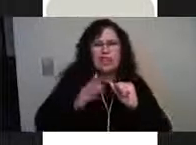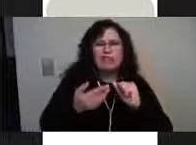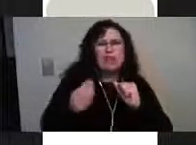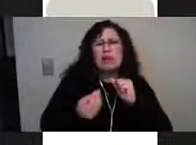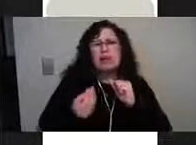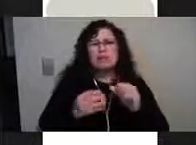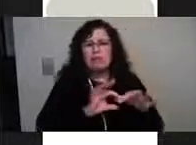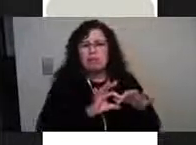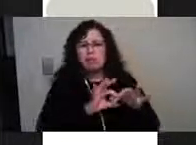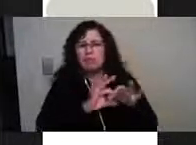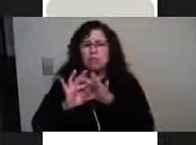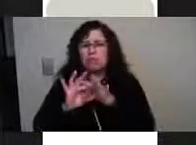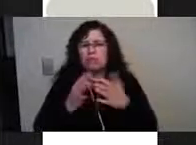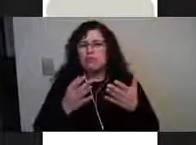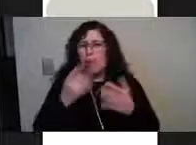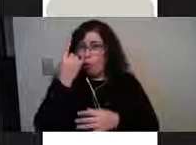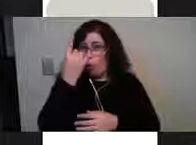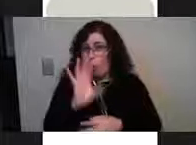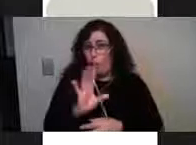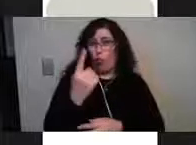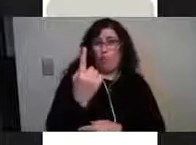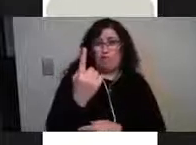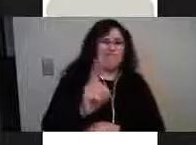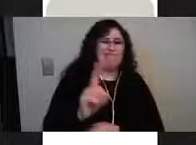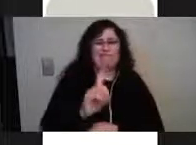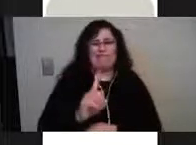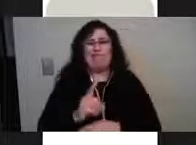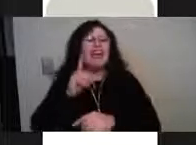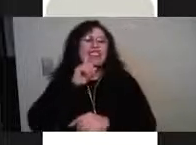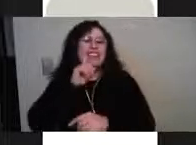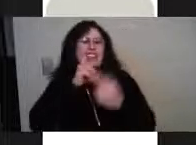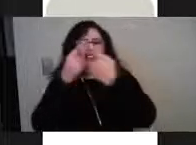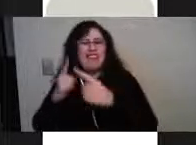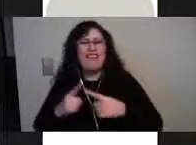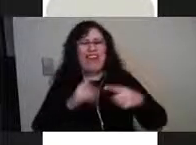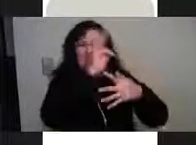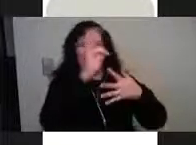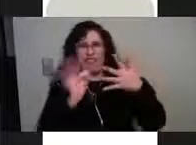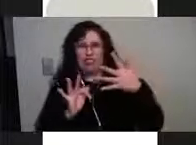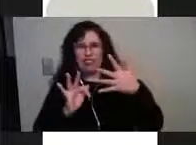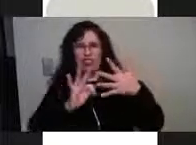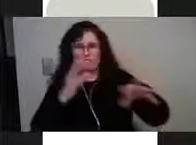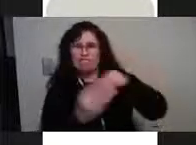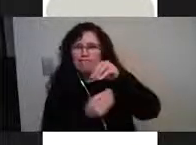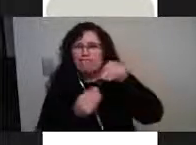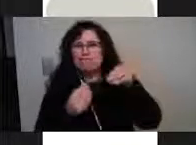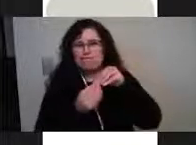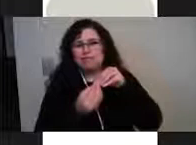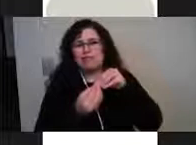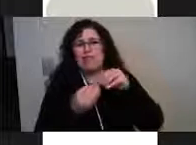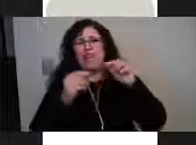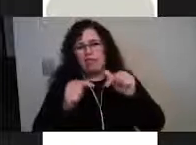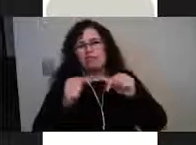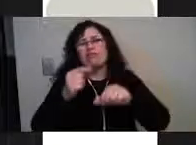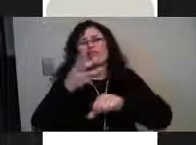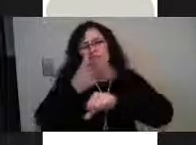sino que tienen un origen multifactorial, ¿ya? Y que como les contaba, en la gran mayoría de los casos